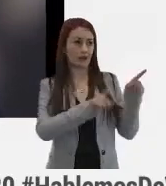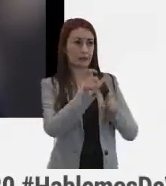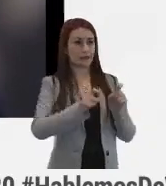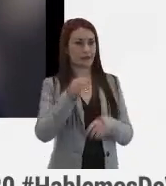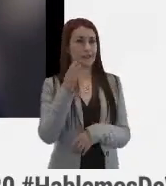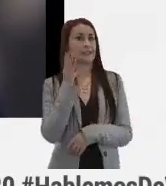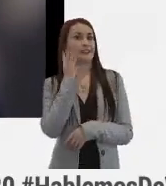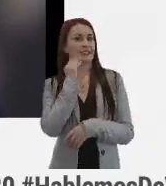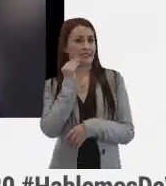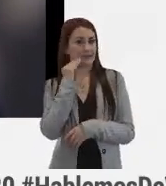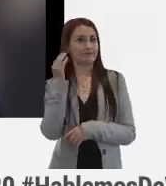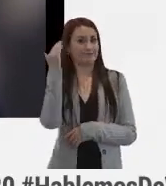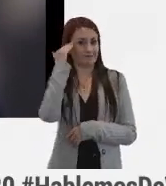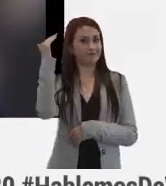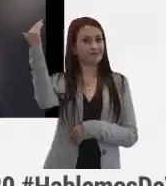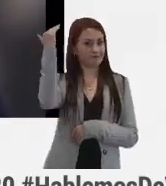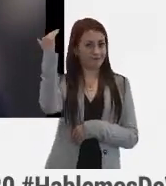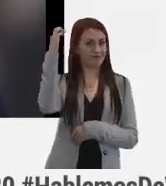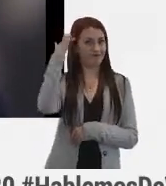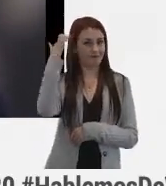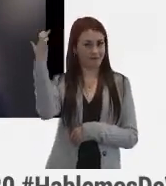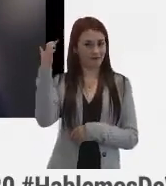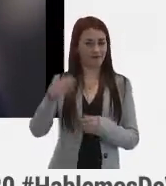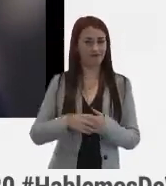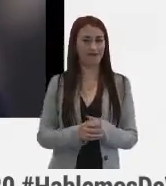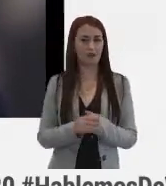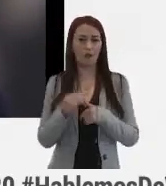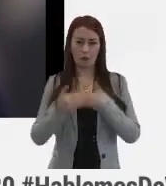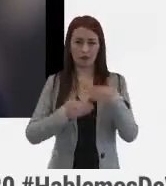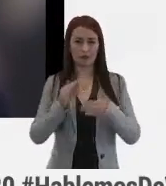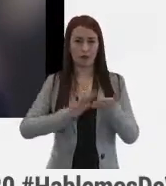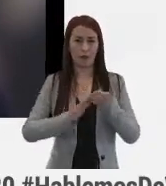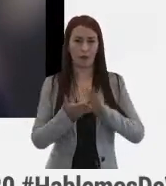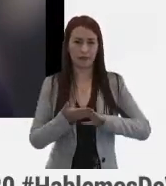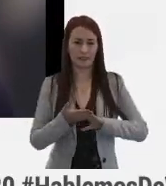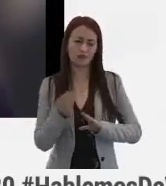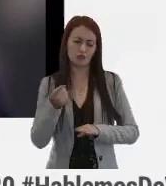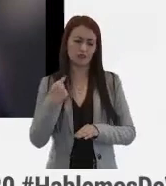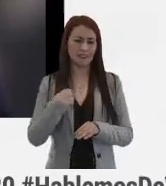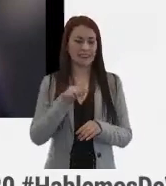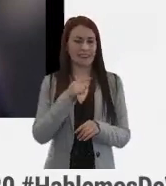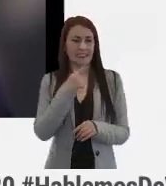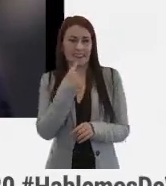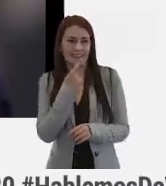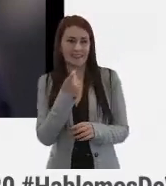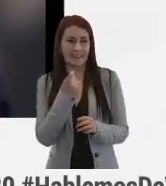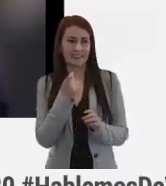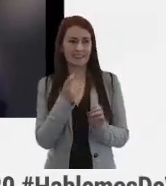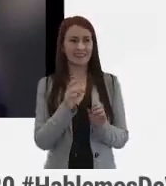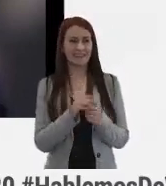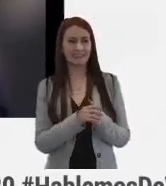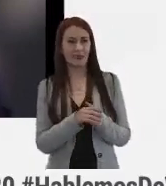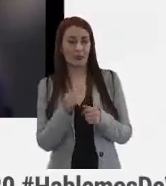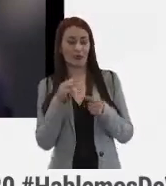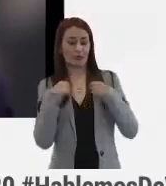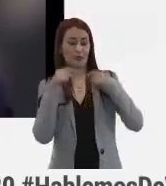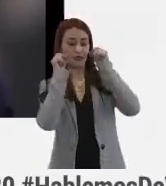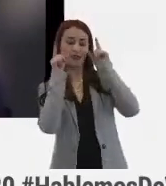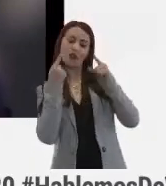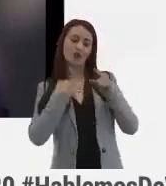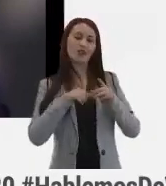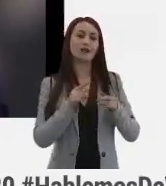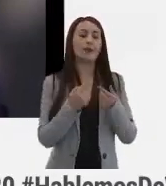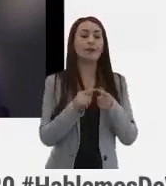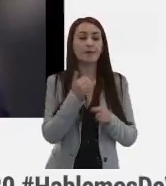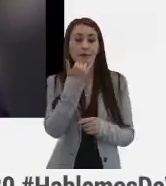que nos hablan de las dificultades del proceso de paz. Eso no es difícil, eso no me impresiona. La paz se hace y